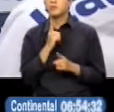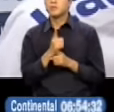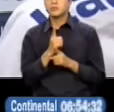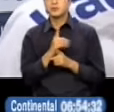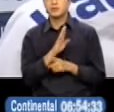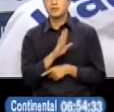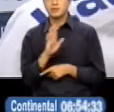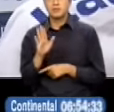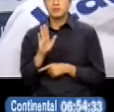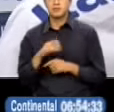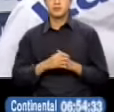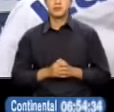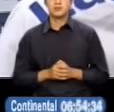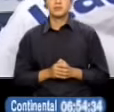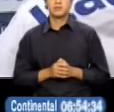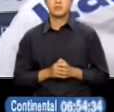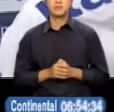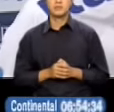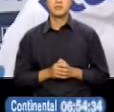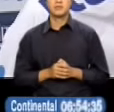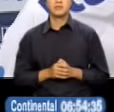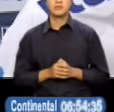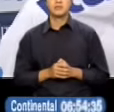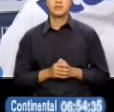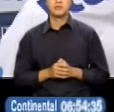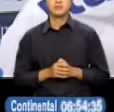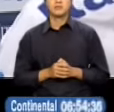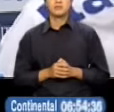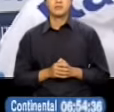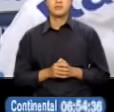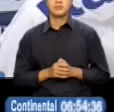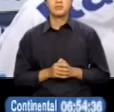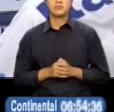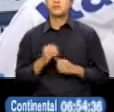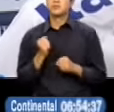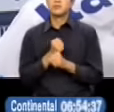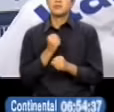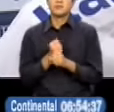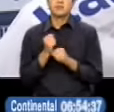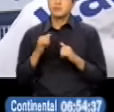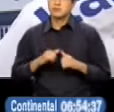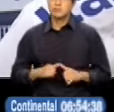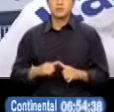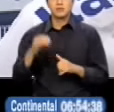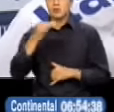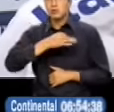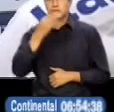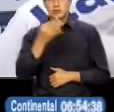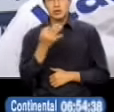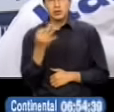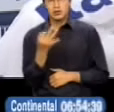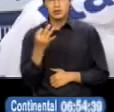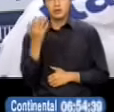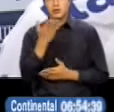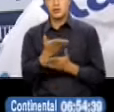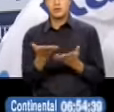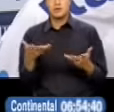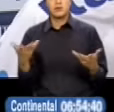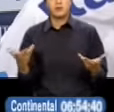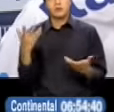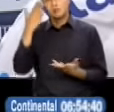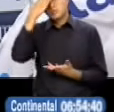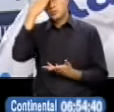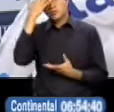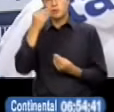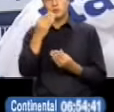tengo nuestra palabra tengo que trabajar y procuro ser auténtico de esta forma saber